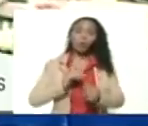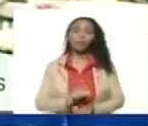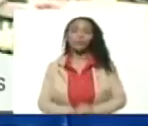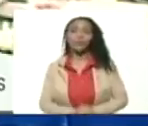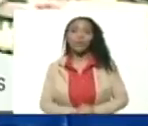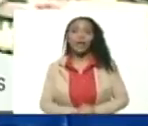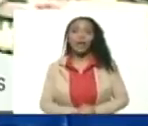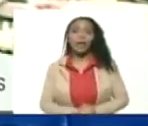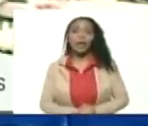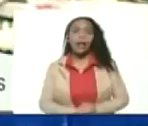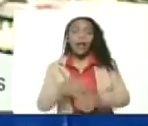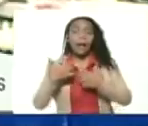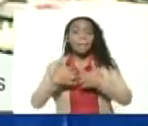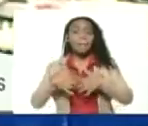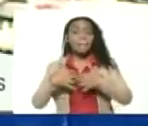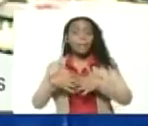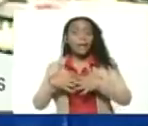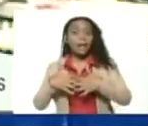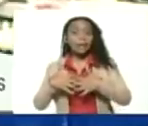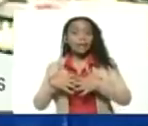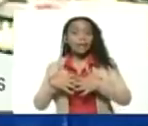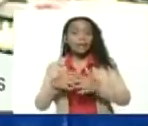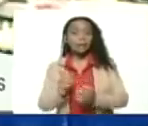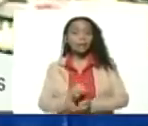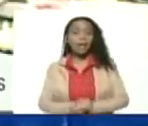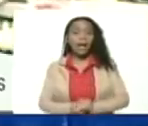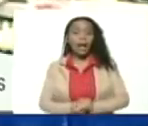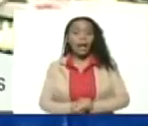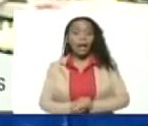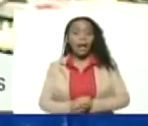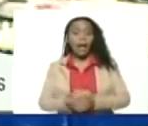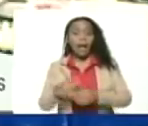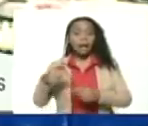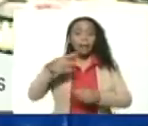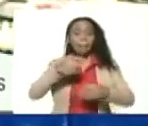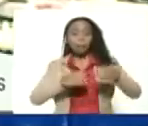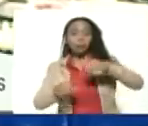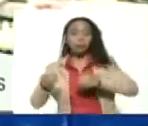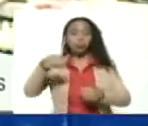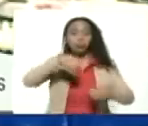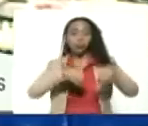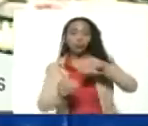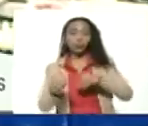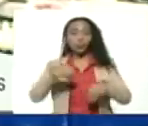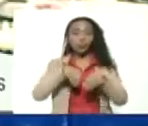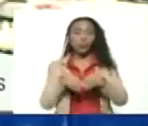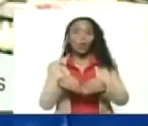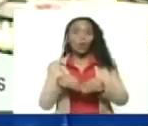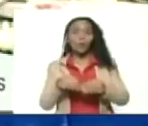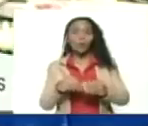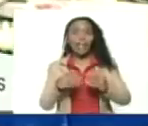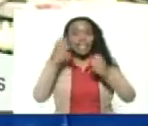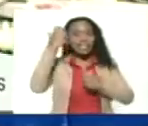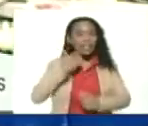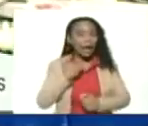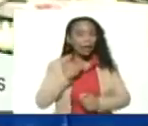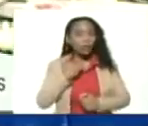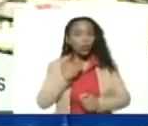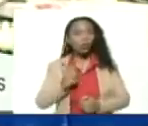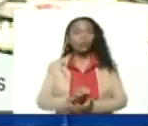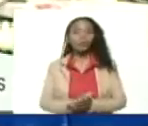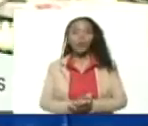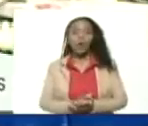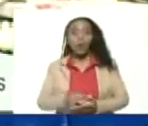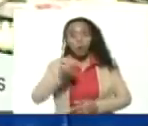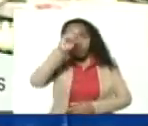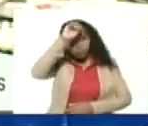las refinerías, la petroquímica, las industrias del hierro, el aluminio, la minería venezolana,